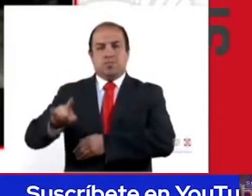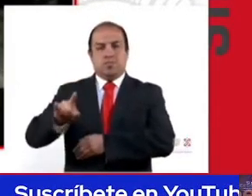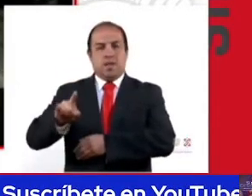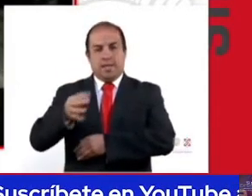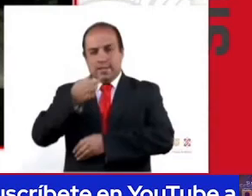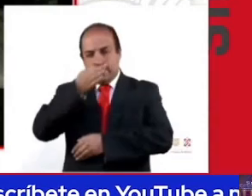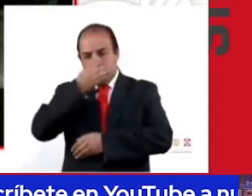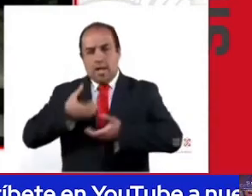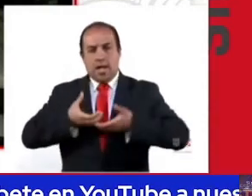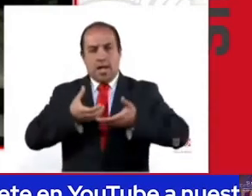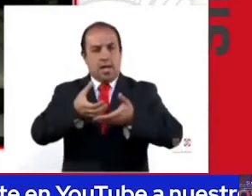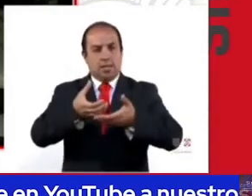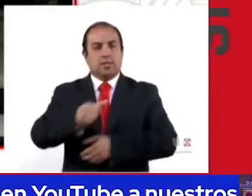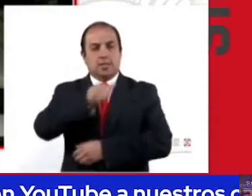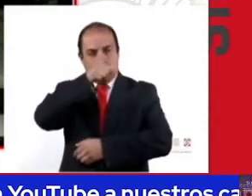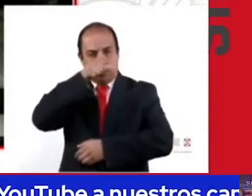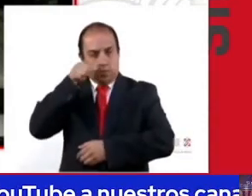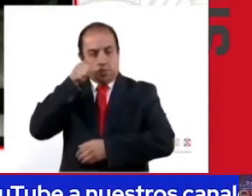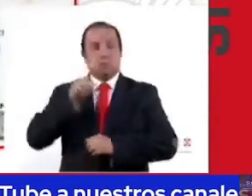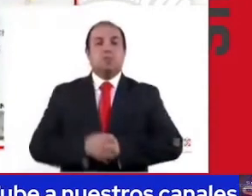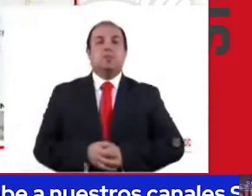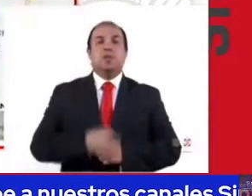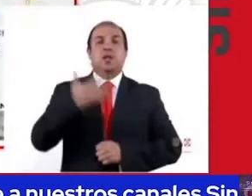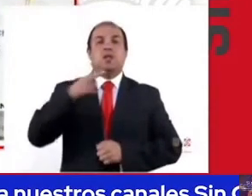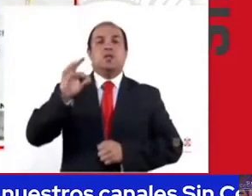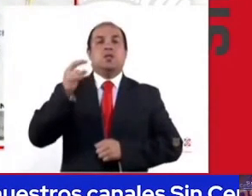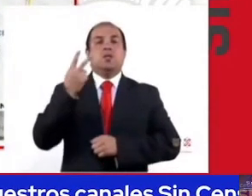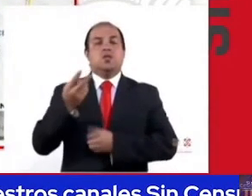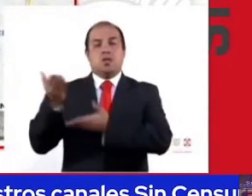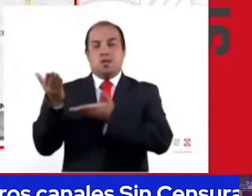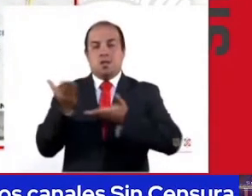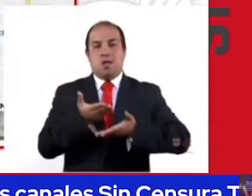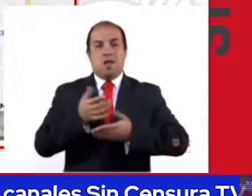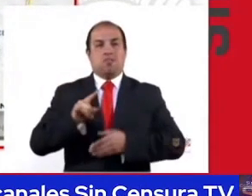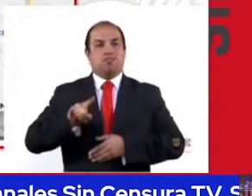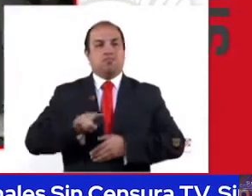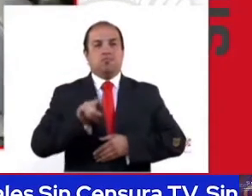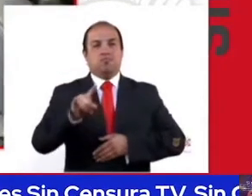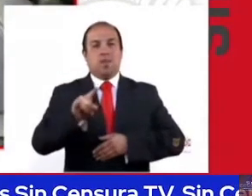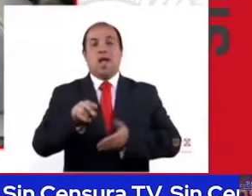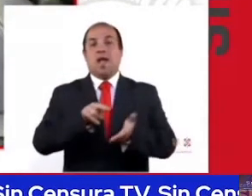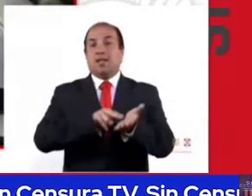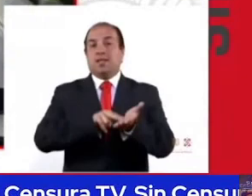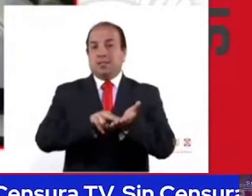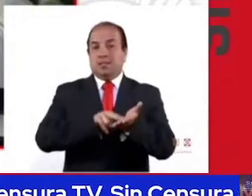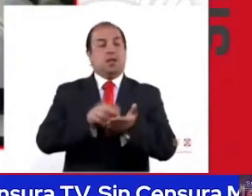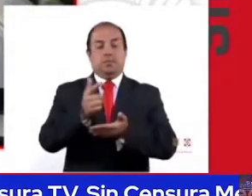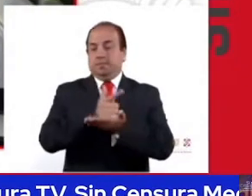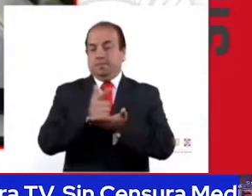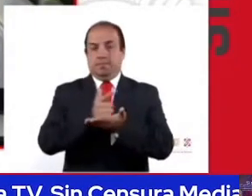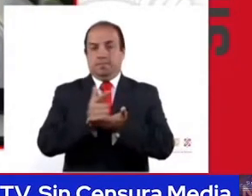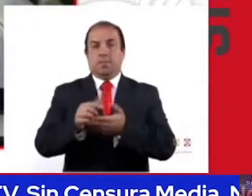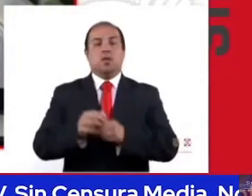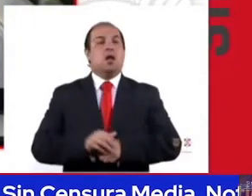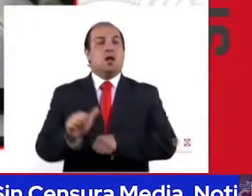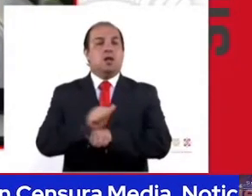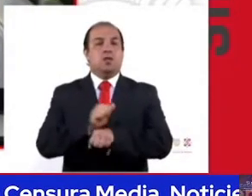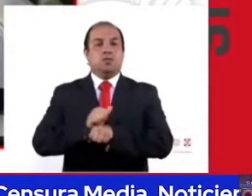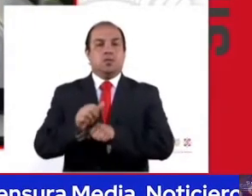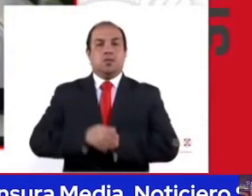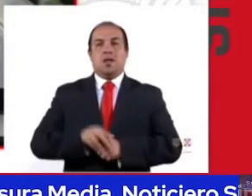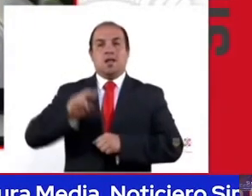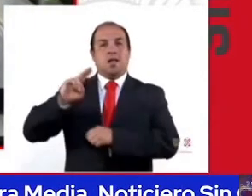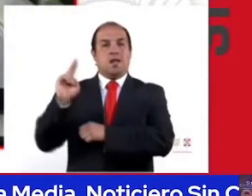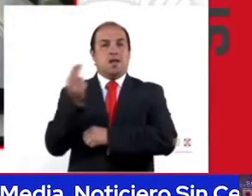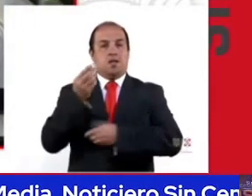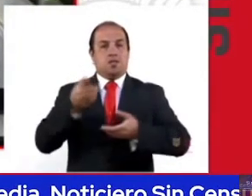las 10:42 se identifica la llegada del vehículo Chevrolet Corsa color gris al punto de Avenida Universidad y Miguel Ángel de